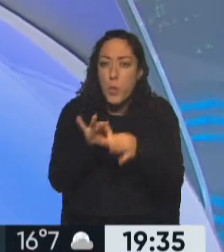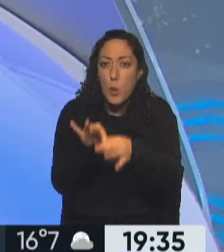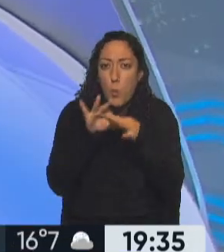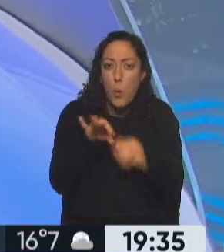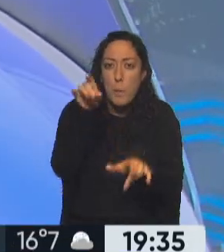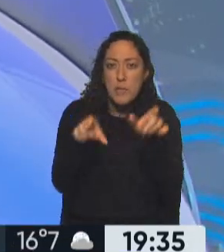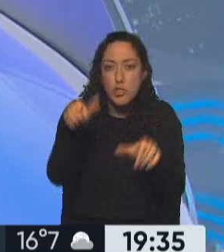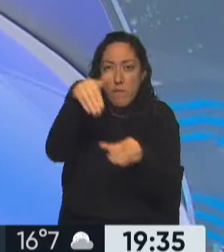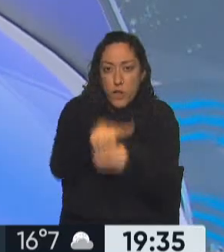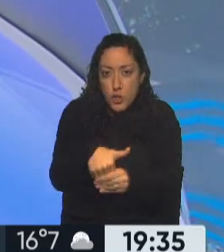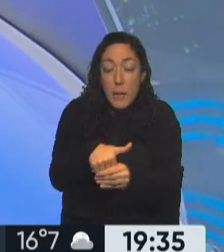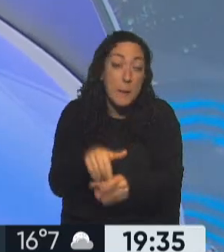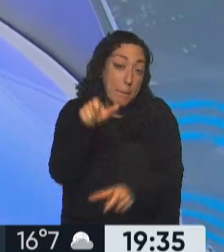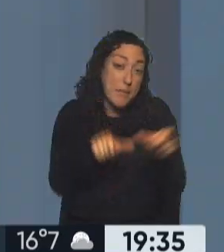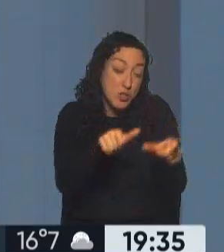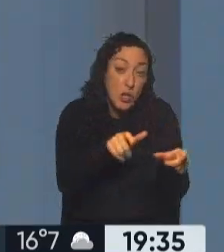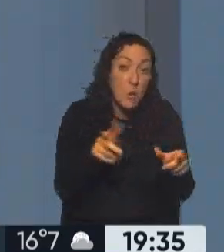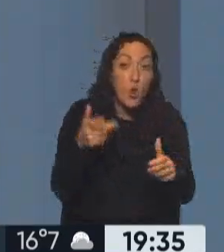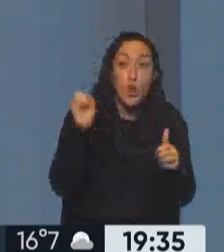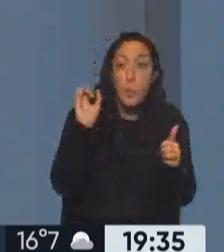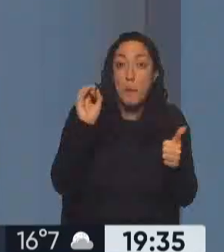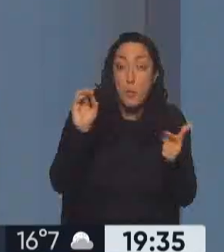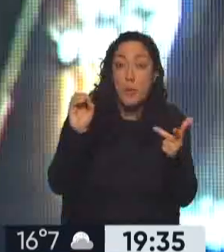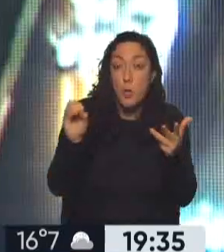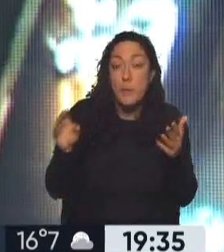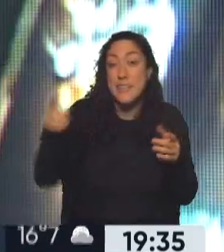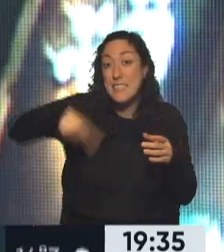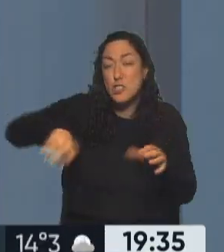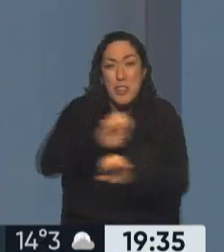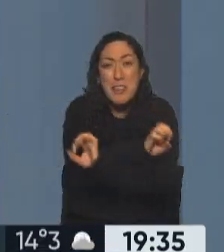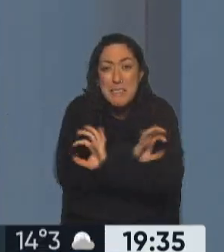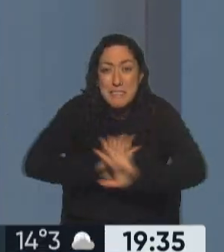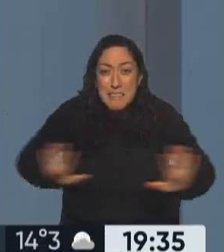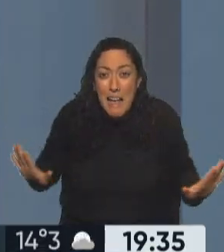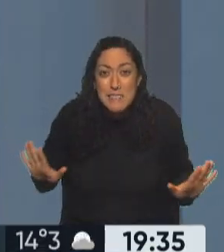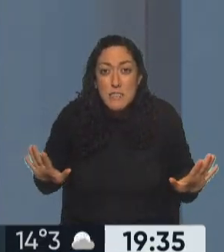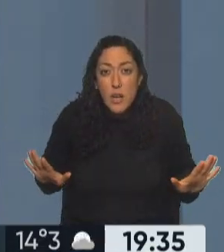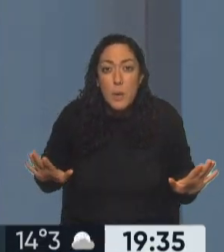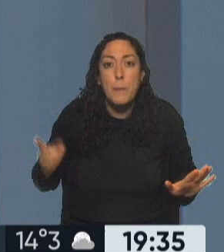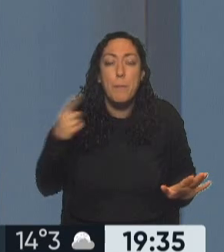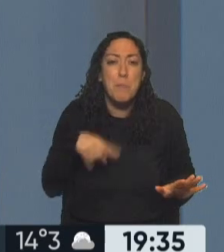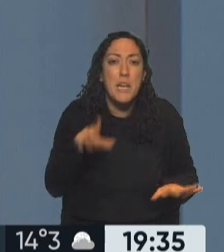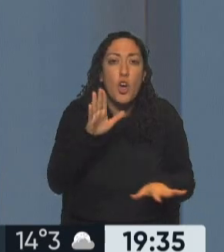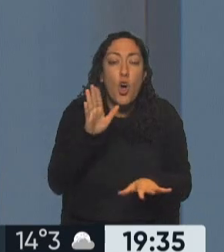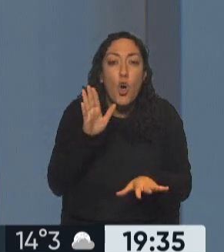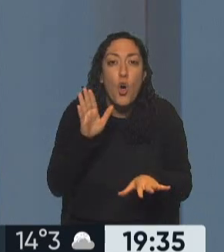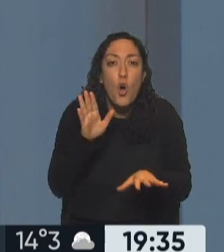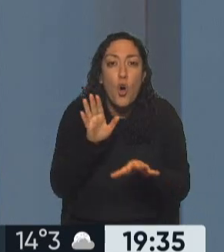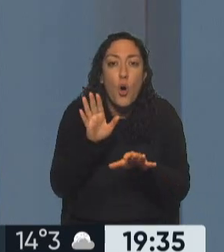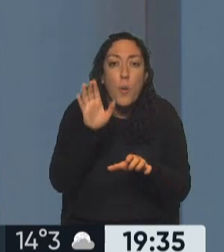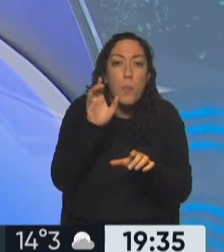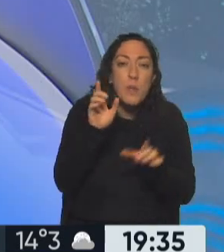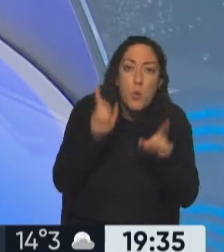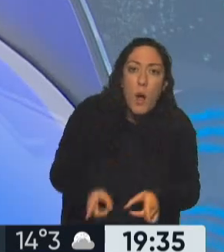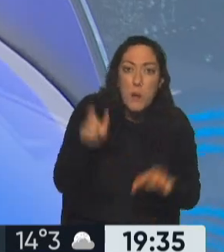que todos los que nombrás han hecho desastres y no han perdido por eso un caudal de